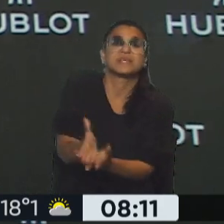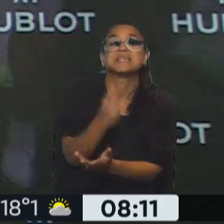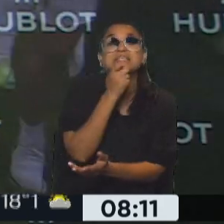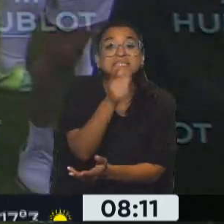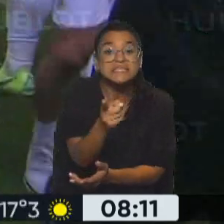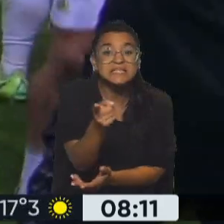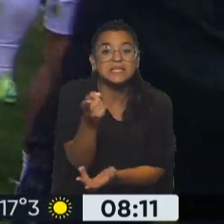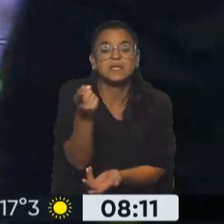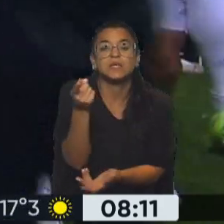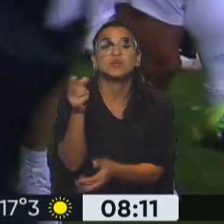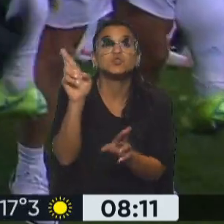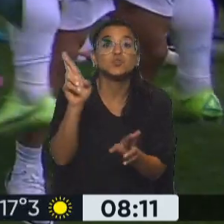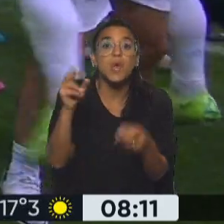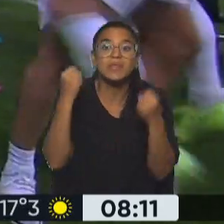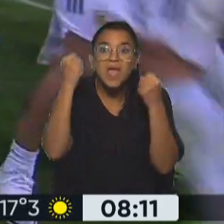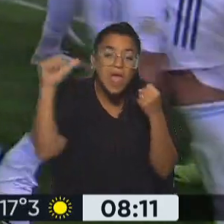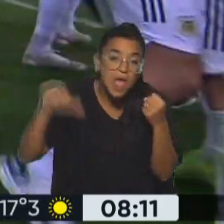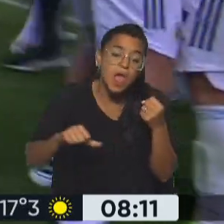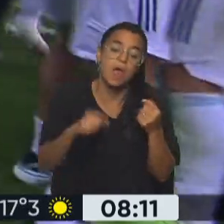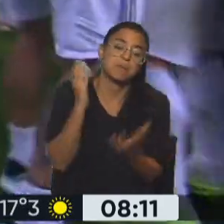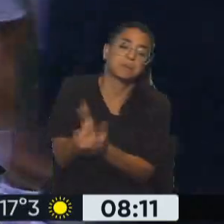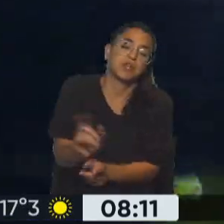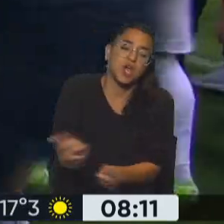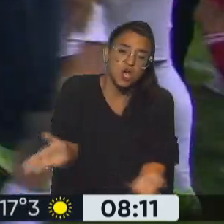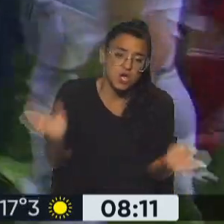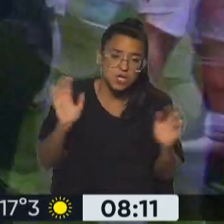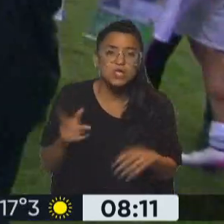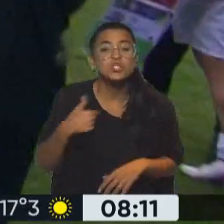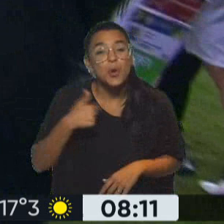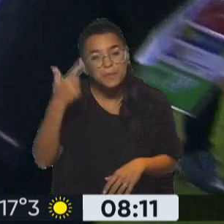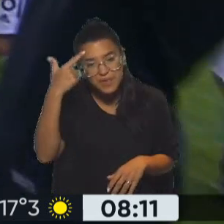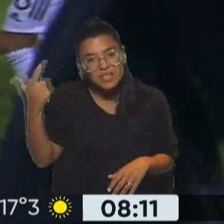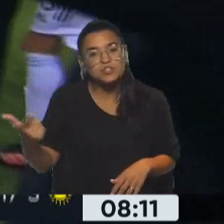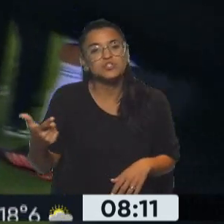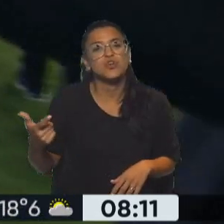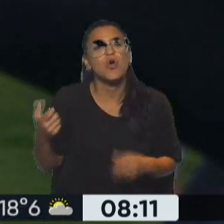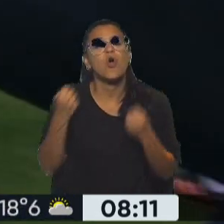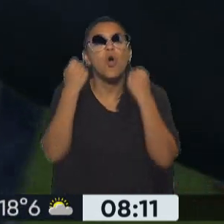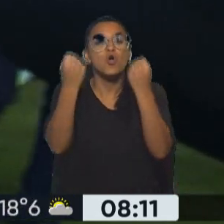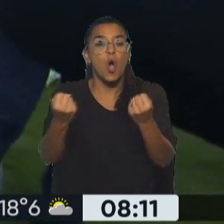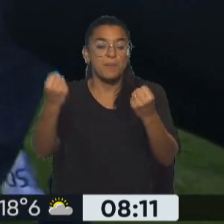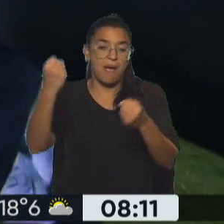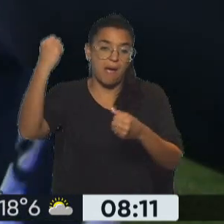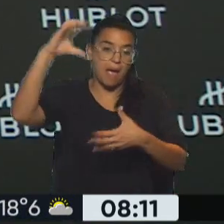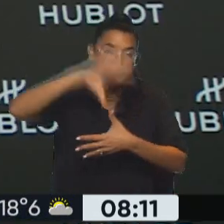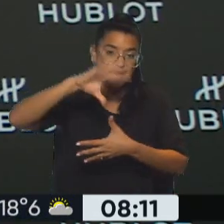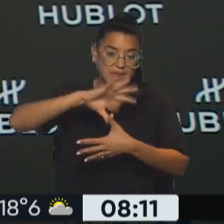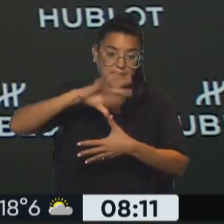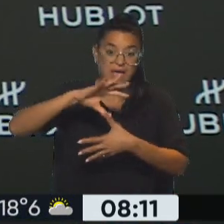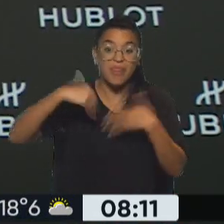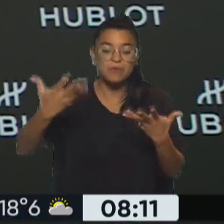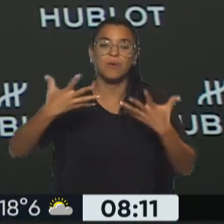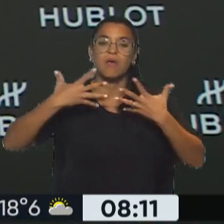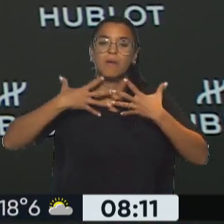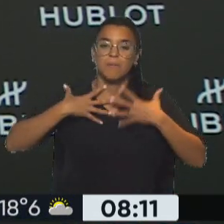no tenemos la suerte de lograr algo. Yo creo que se soltaron después del campeonato de la Copa América. Creo